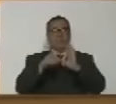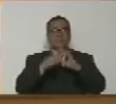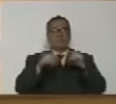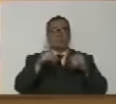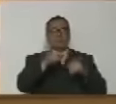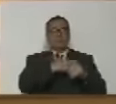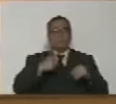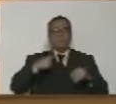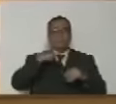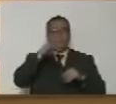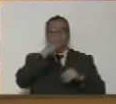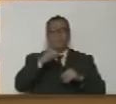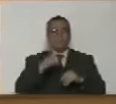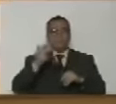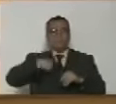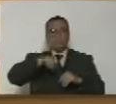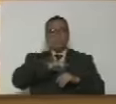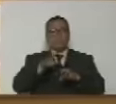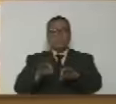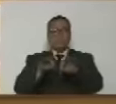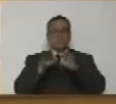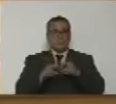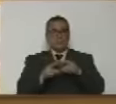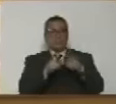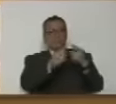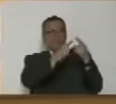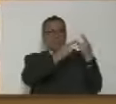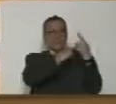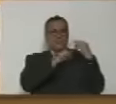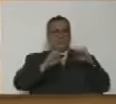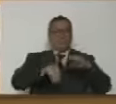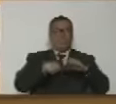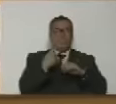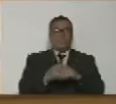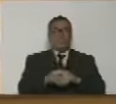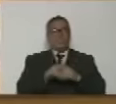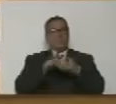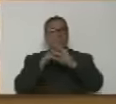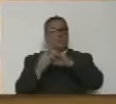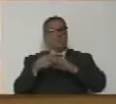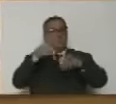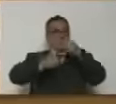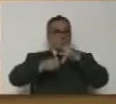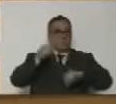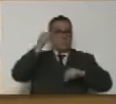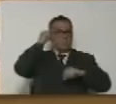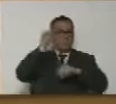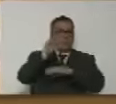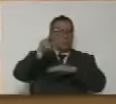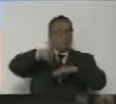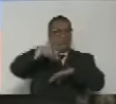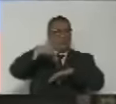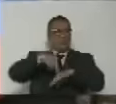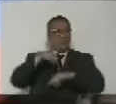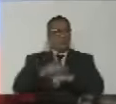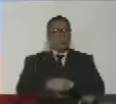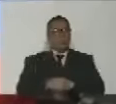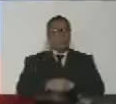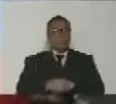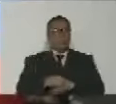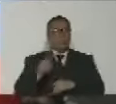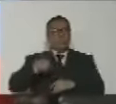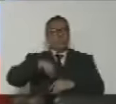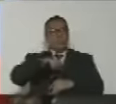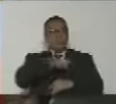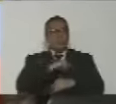informar que son nuestros invitados de honor, representantes del Poder Comunal de Venezuela, presente hoy en la Asamblea Nacional. Nos honran con